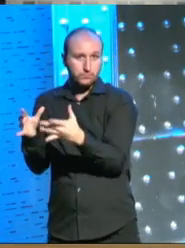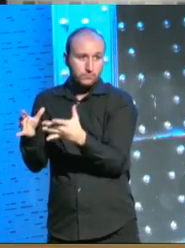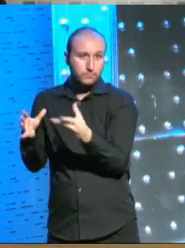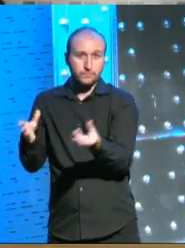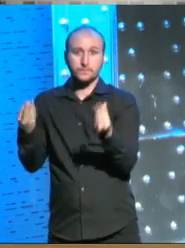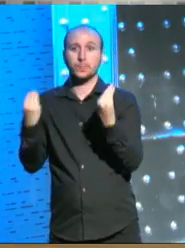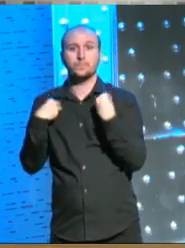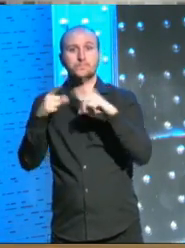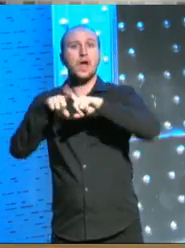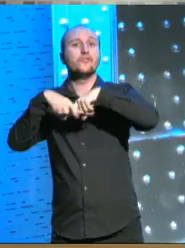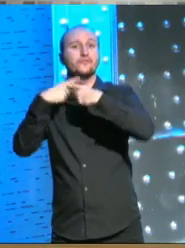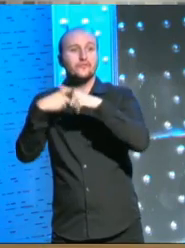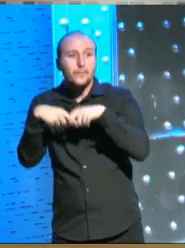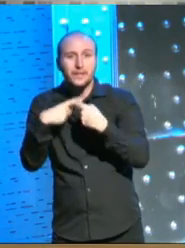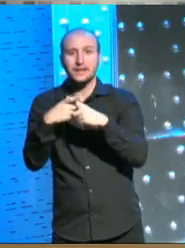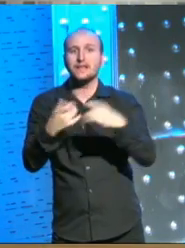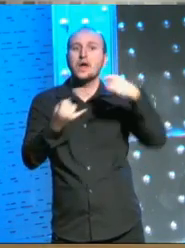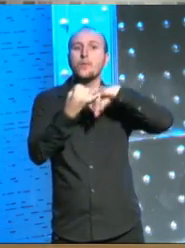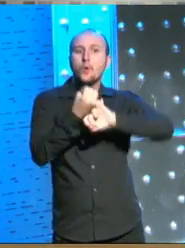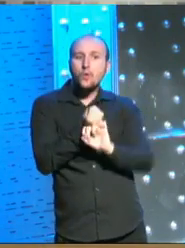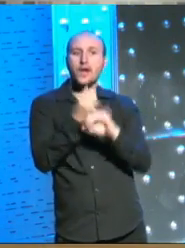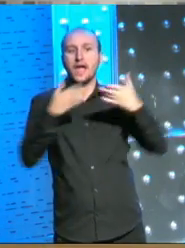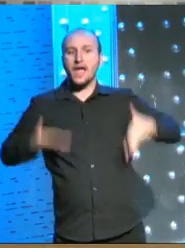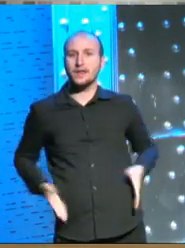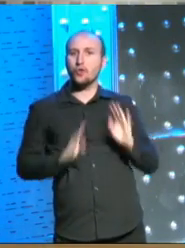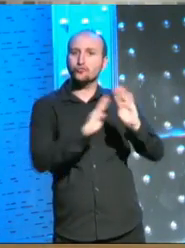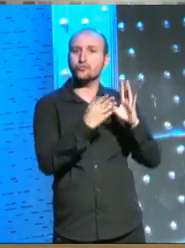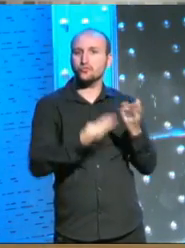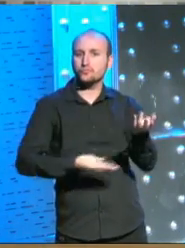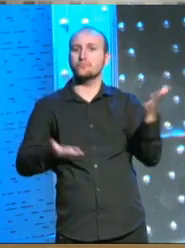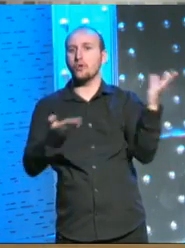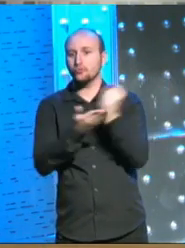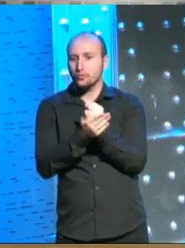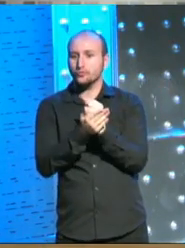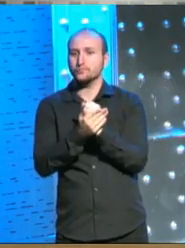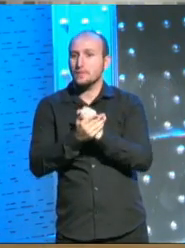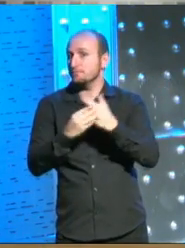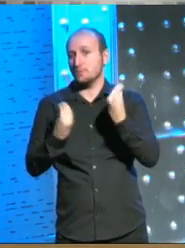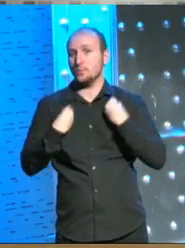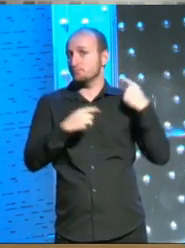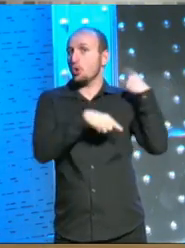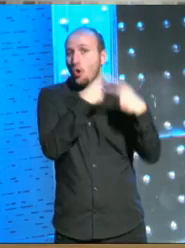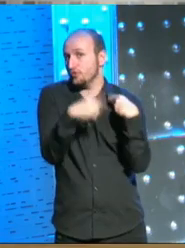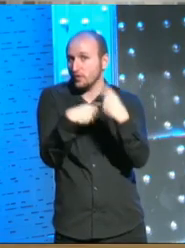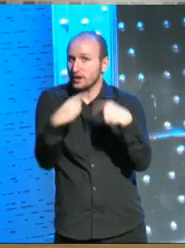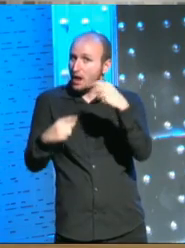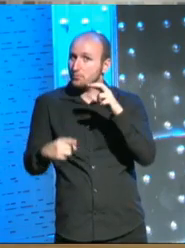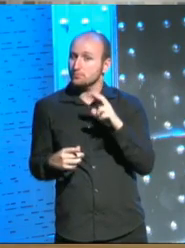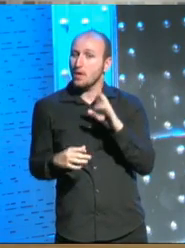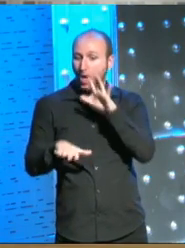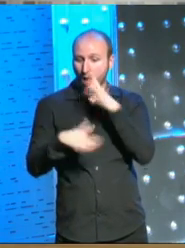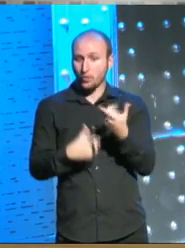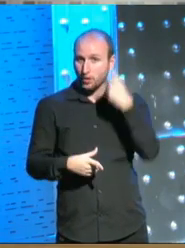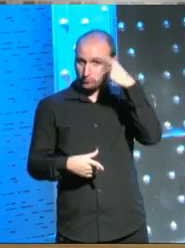viviendo con la familia de Nanook y su mujer y sus niños, filmando la vida cotidiana. No obstante, hoy sabemos,